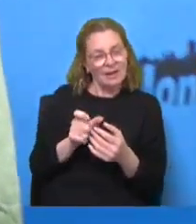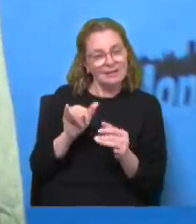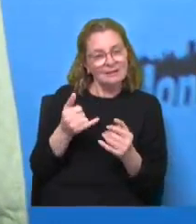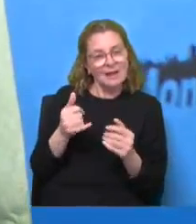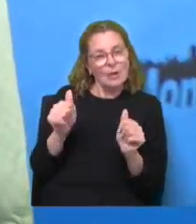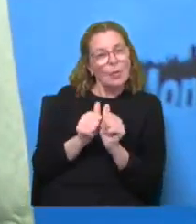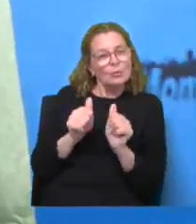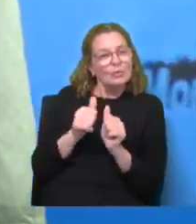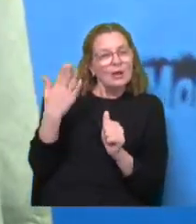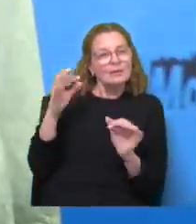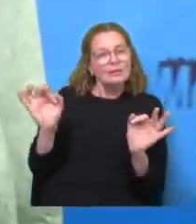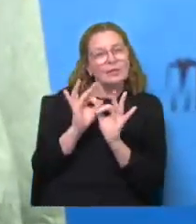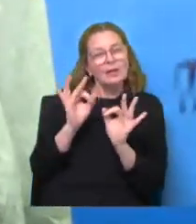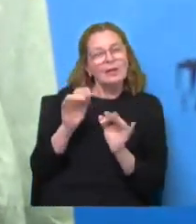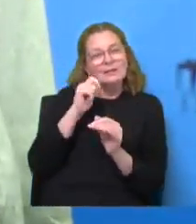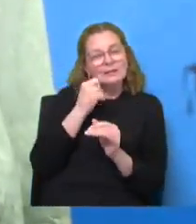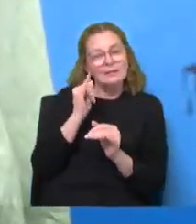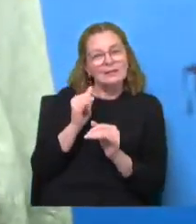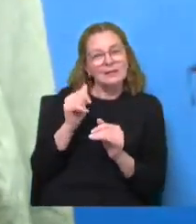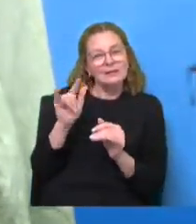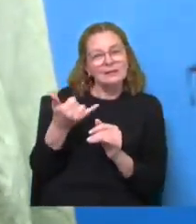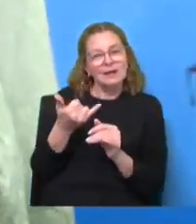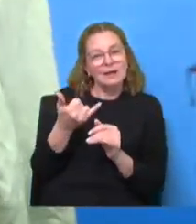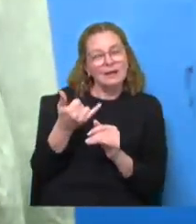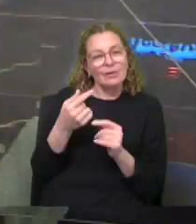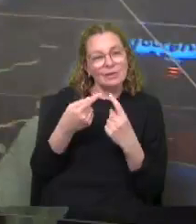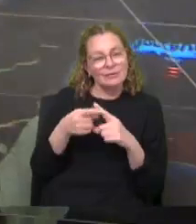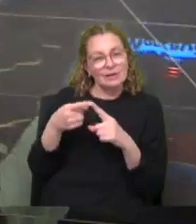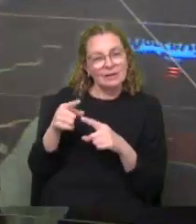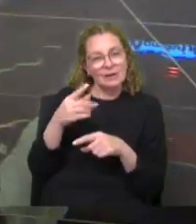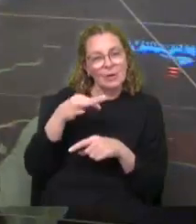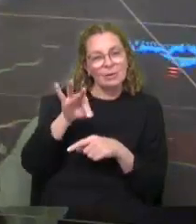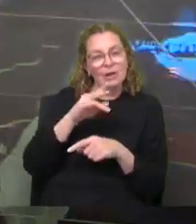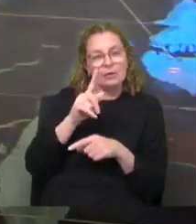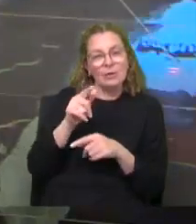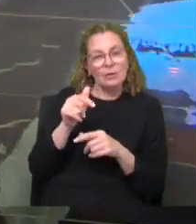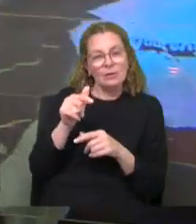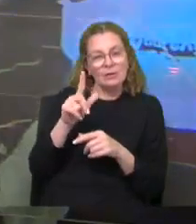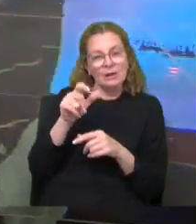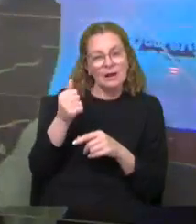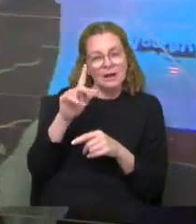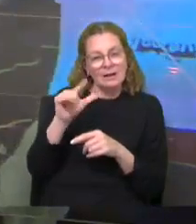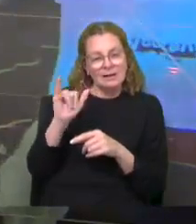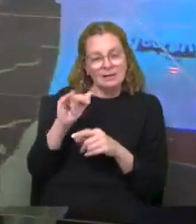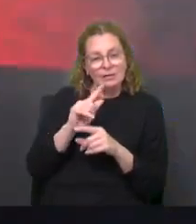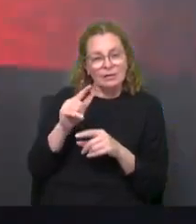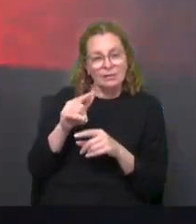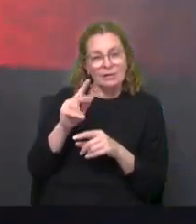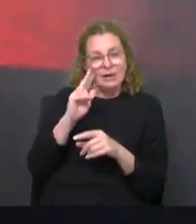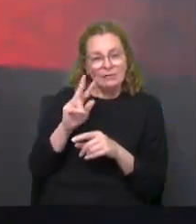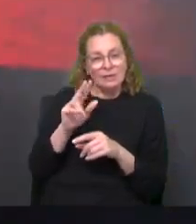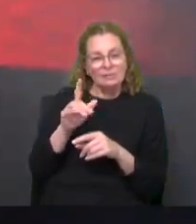tocado con ellos y decías, che... Sí, ya había tocado con varios de ellos. Con la única persona que no toqué fue con Lali, que la vi